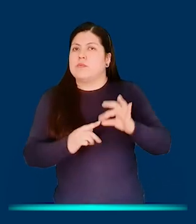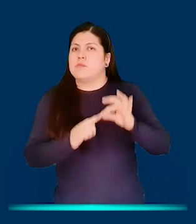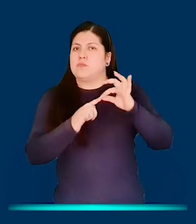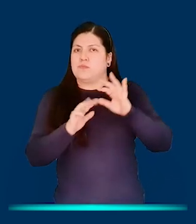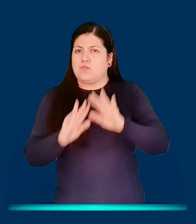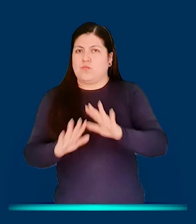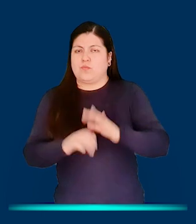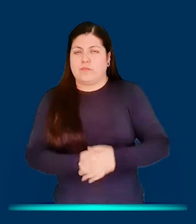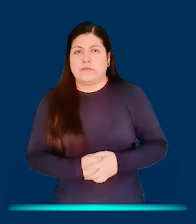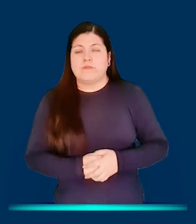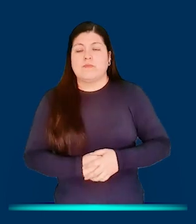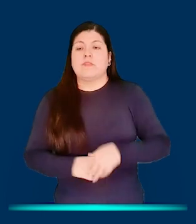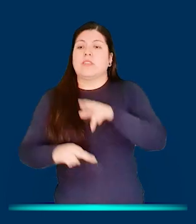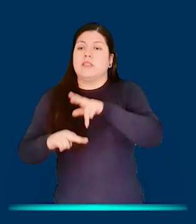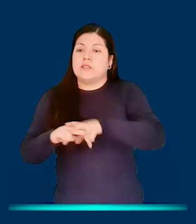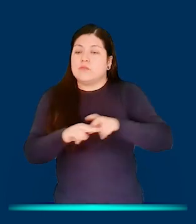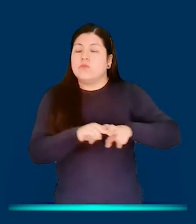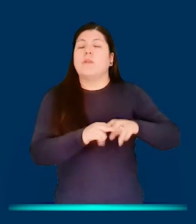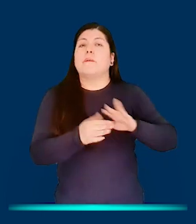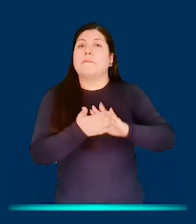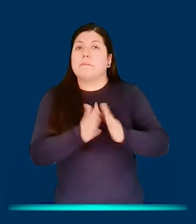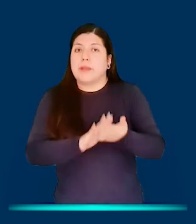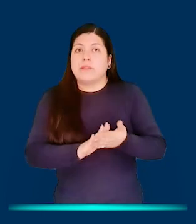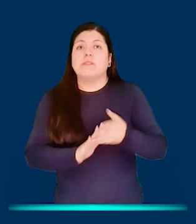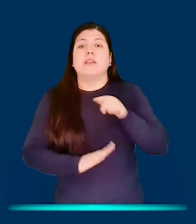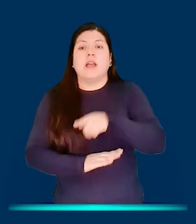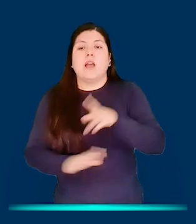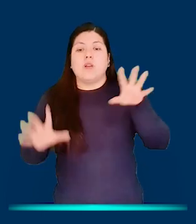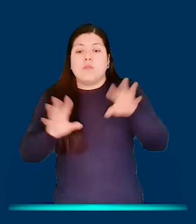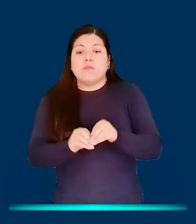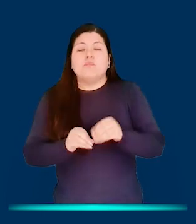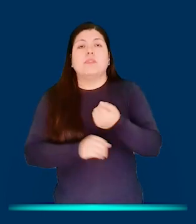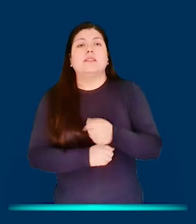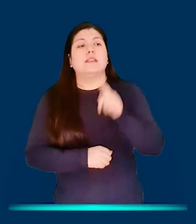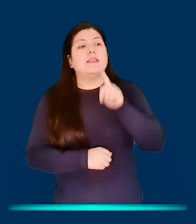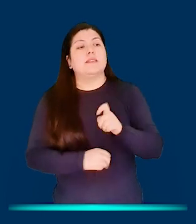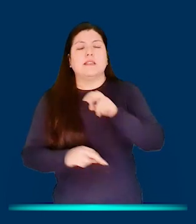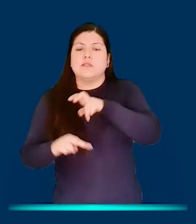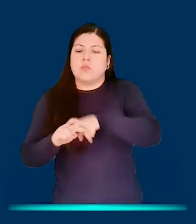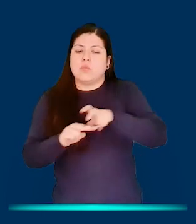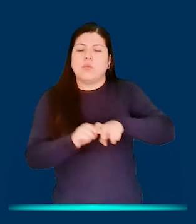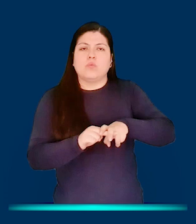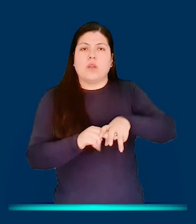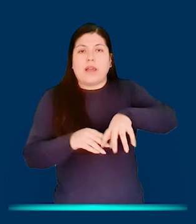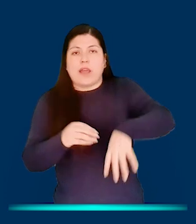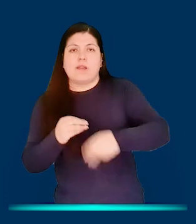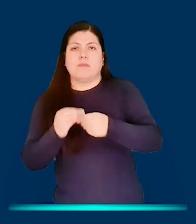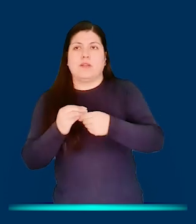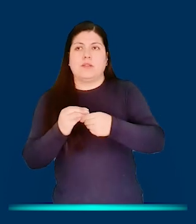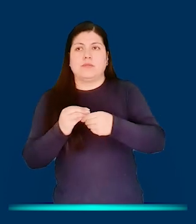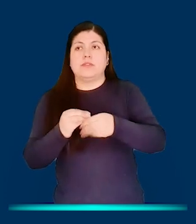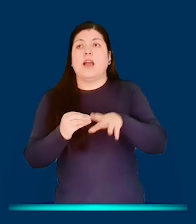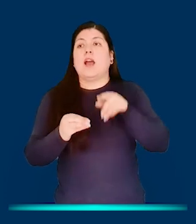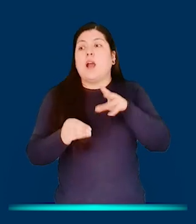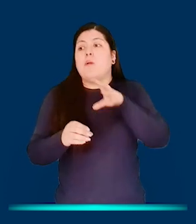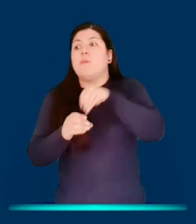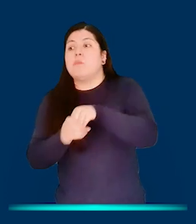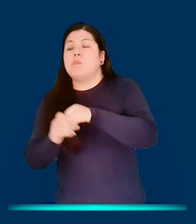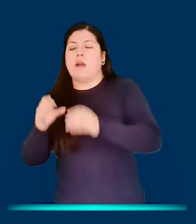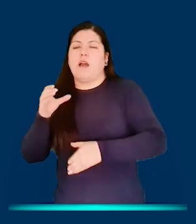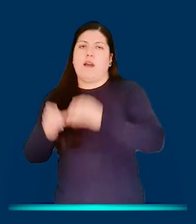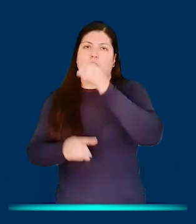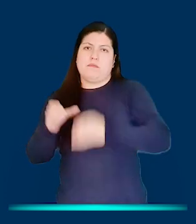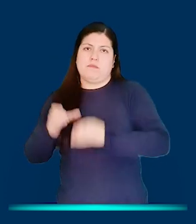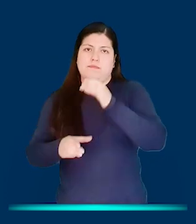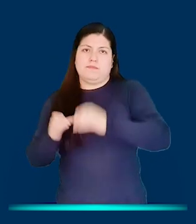circunscripciones transitorias especiales de paz. Las circunscripciones transitorias especiales de paz son 16 curules adicionales